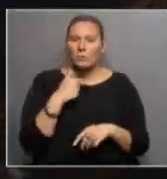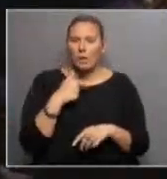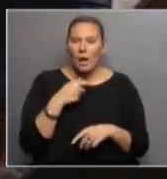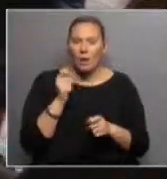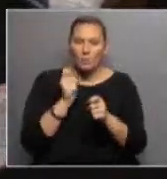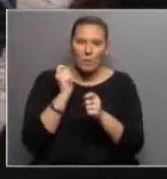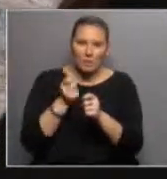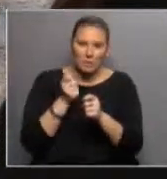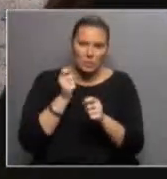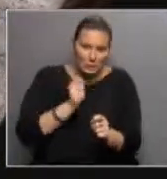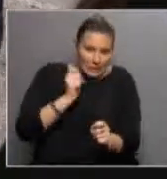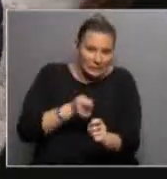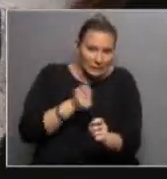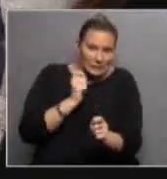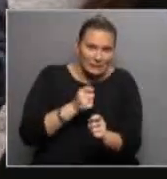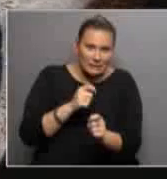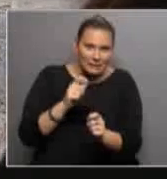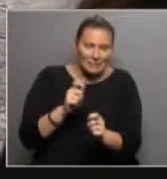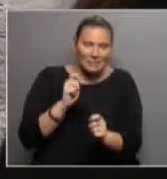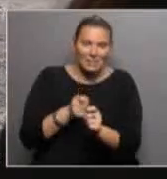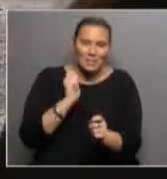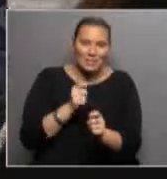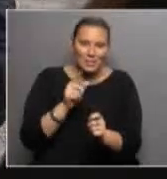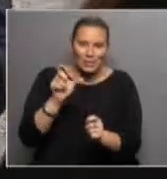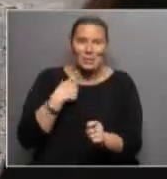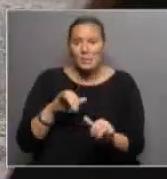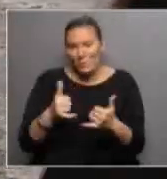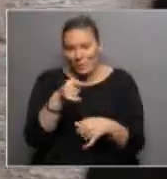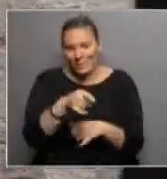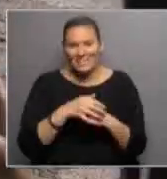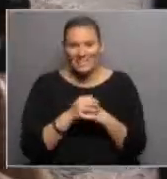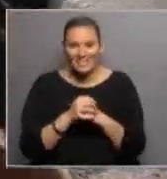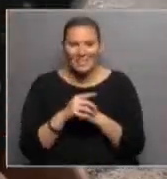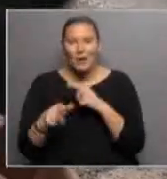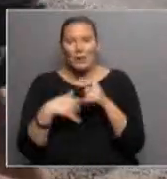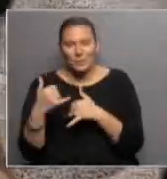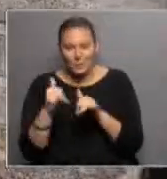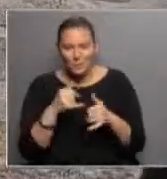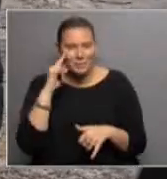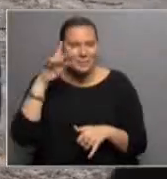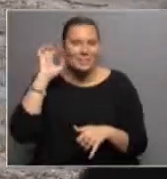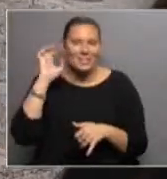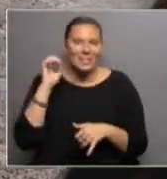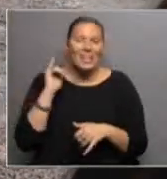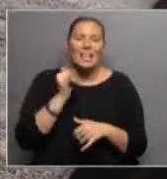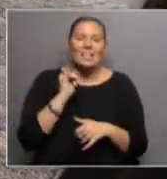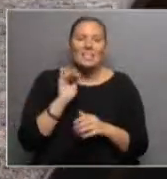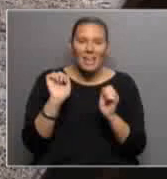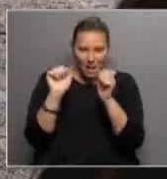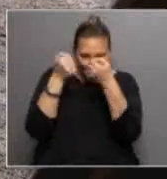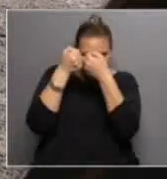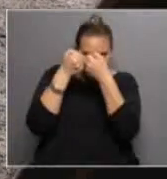un martillo clavar tornillitos. A eso jugaba. ¿Algún otro juego que te acuerdes? Sí, sí, la